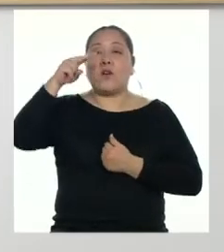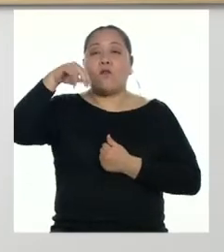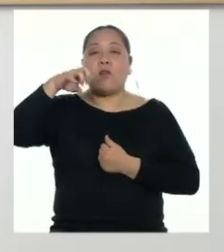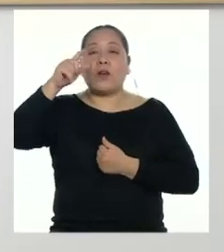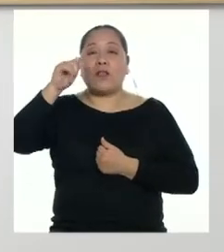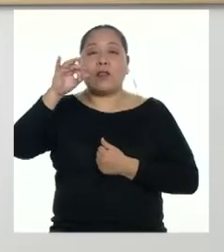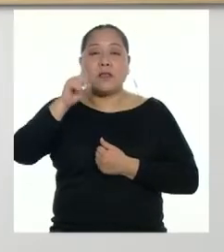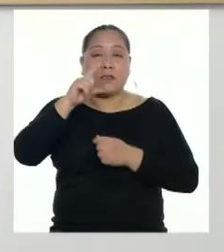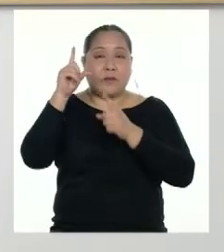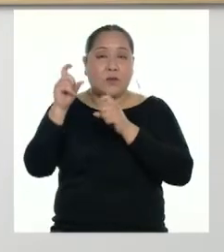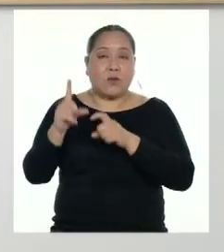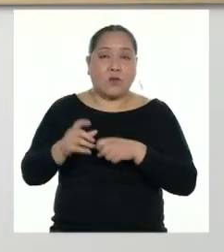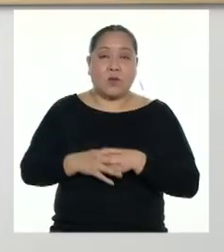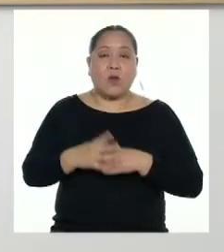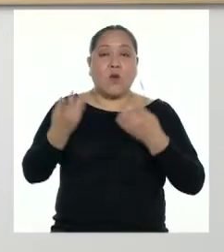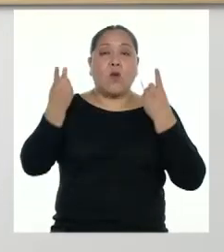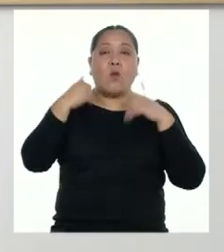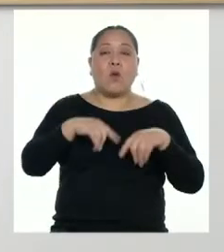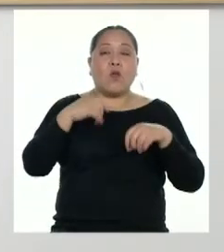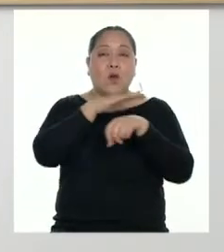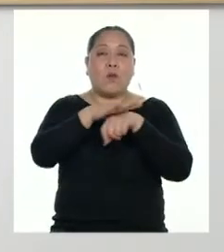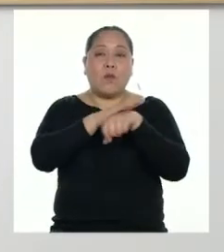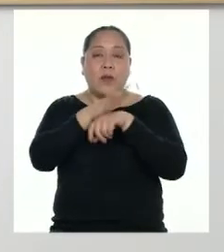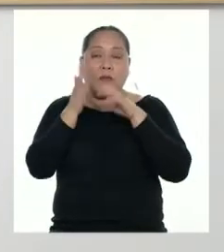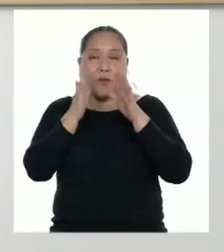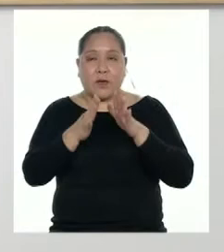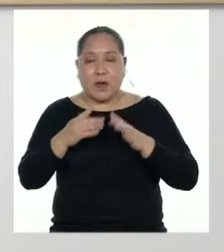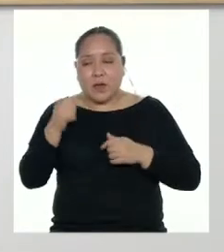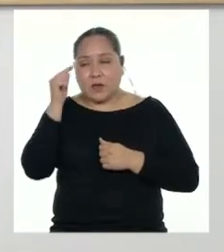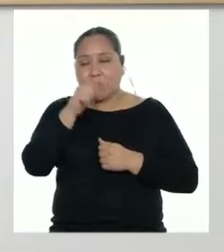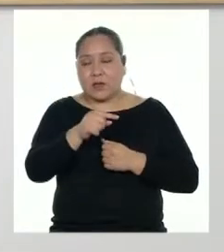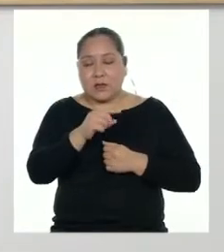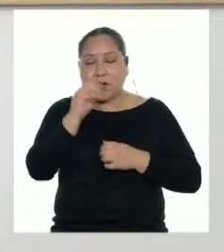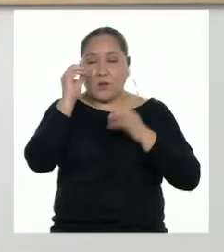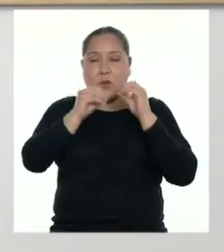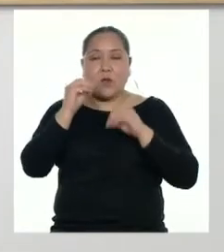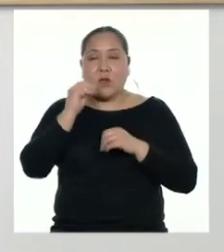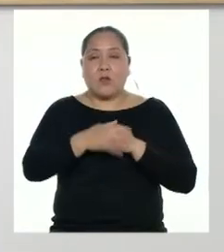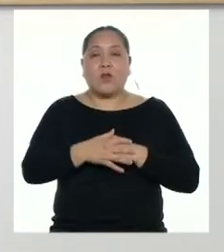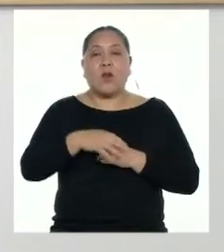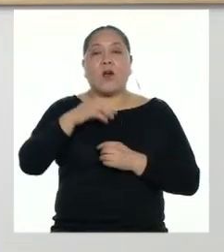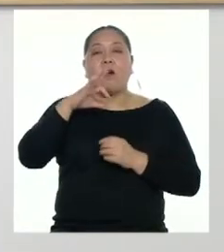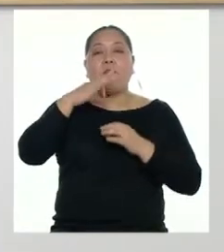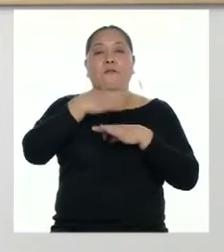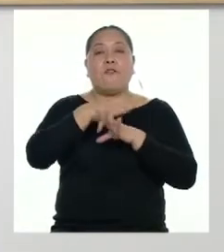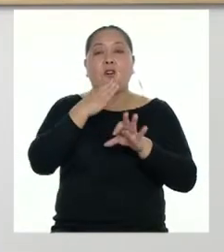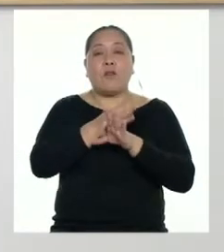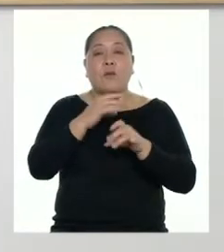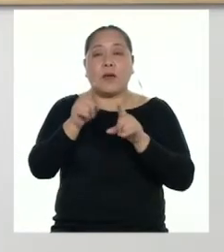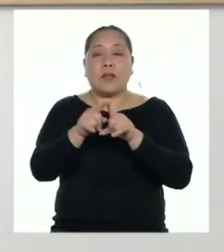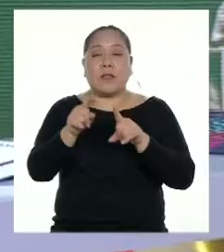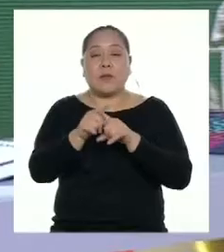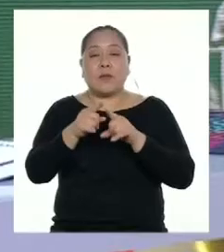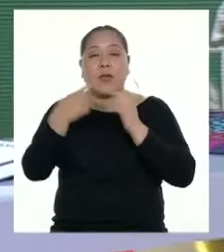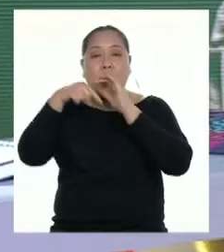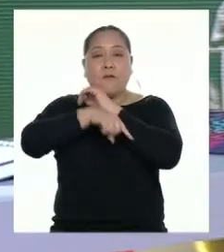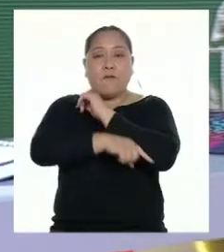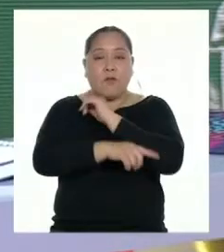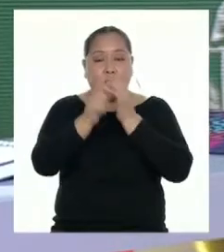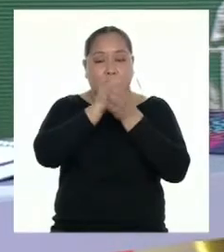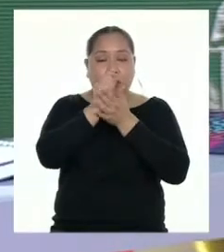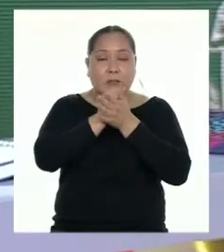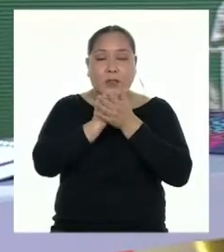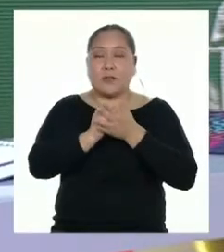también. Cuando planificamos, estamos anticipando la forma y también el fondo de nuestro texto.